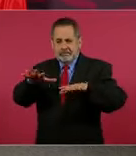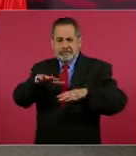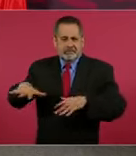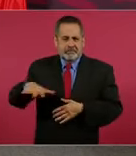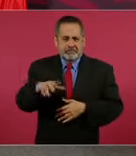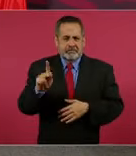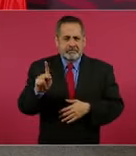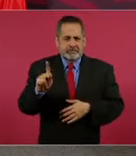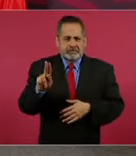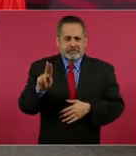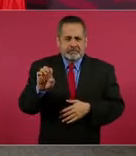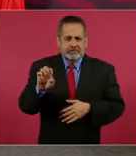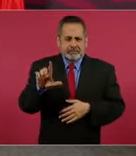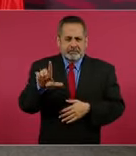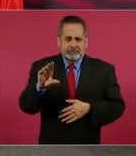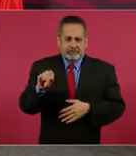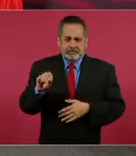nada.